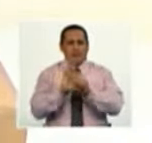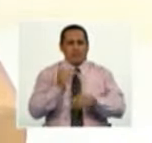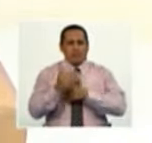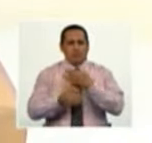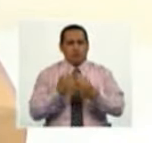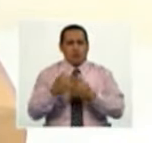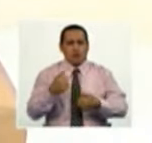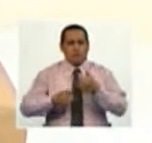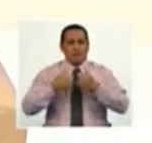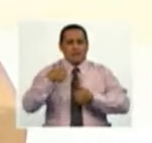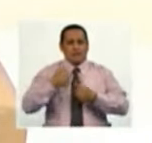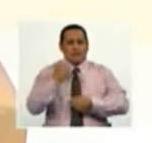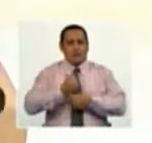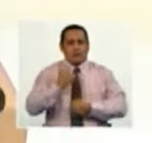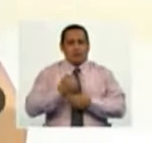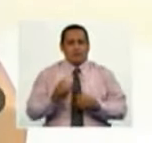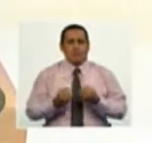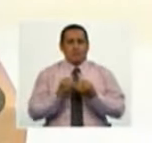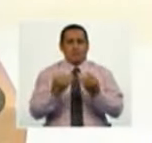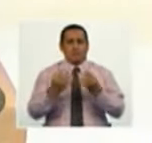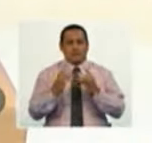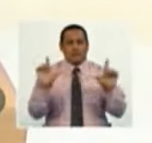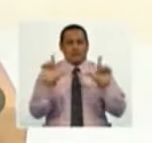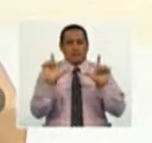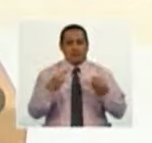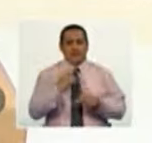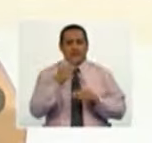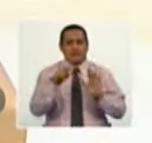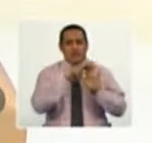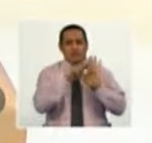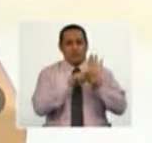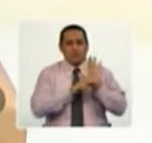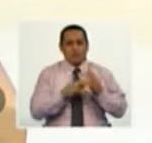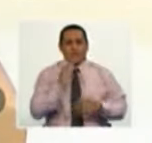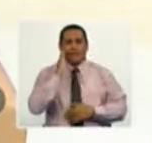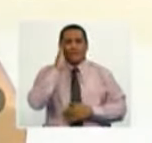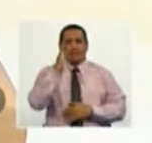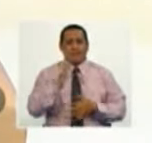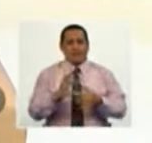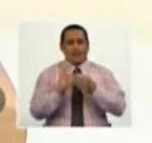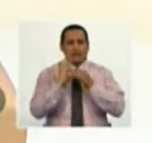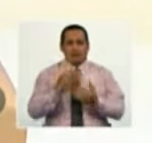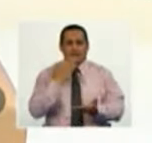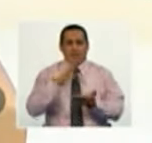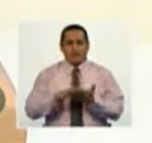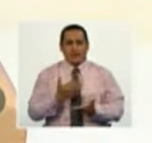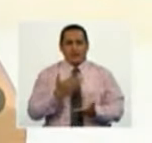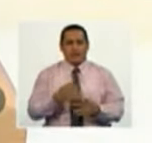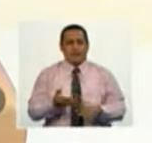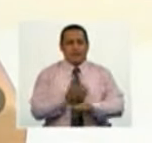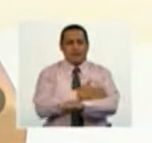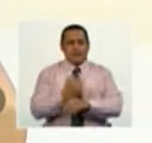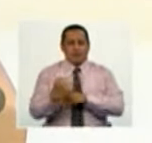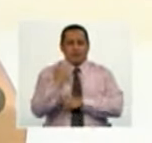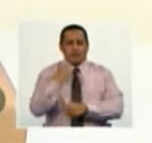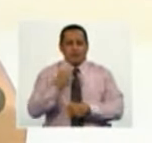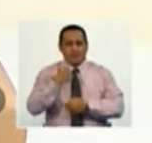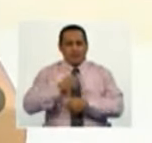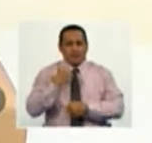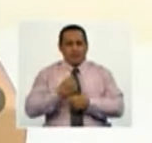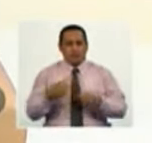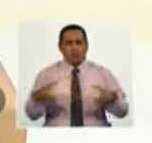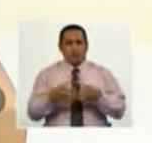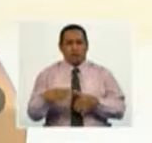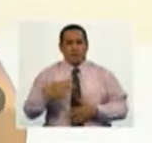de Productividad y Competitividad Laboral para los televidentes, que es la norma que establece la relación de faltas graves aplicables a los trabajadores